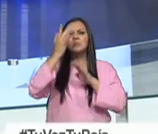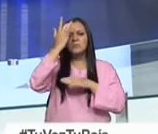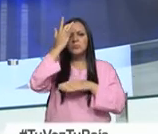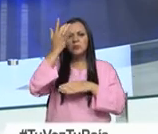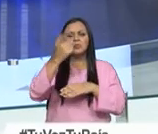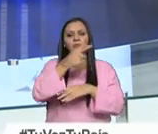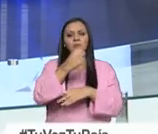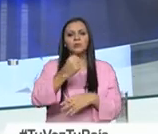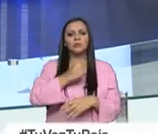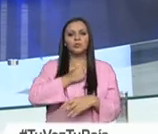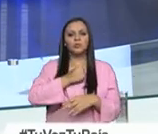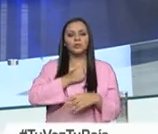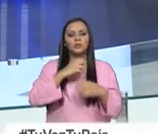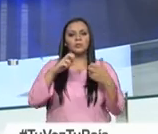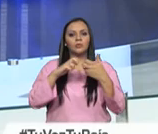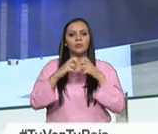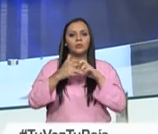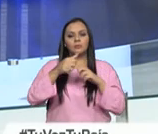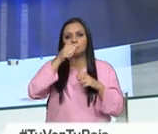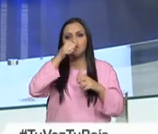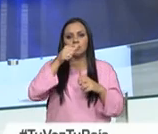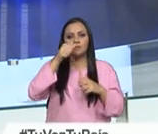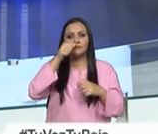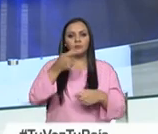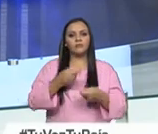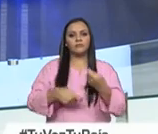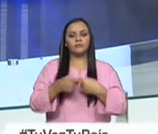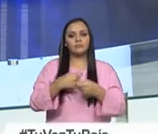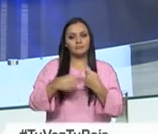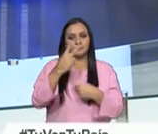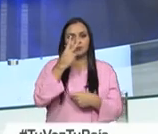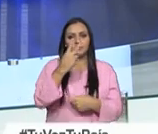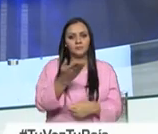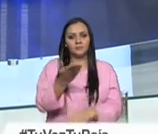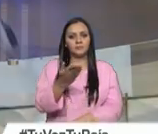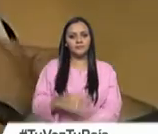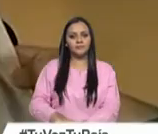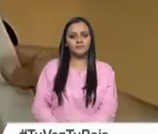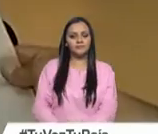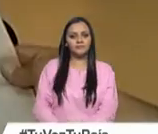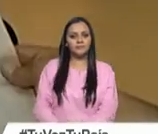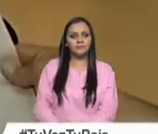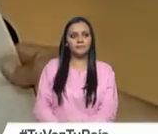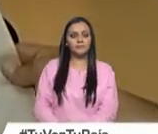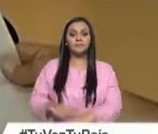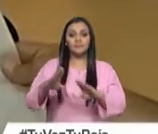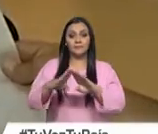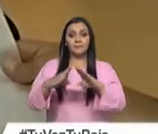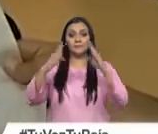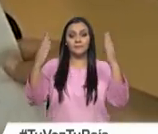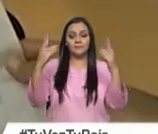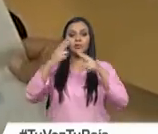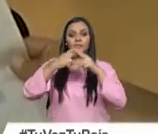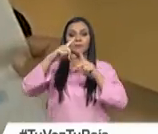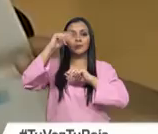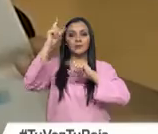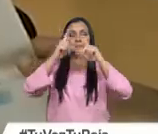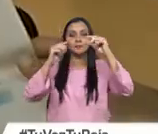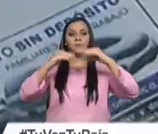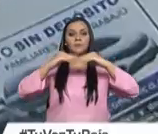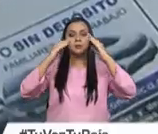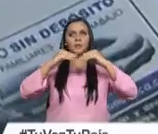su dueño fue vinculado con narcotráfico. Veamos esta nota. El diario La Estrella de Panamá, nacida